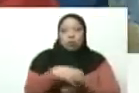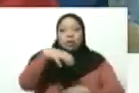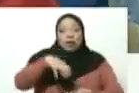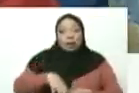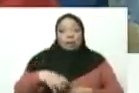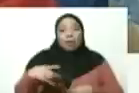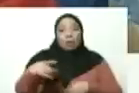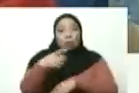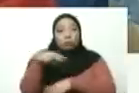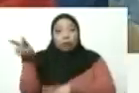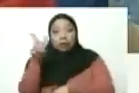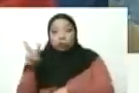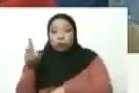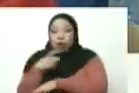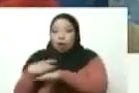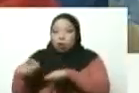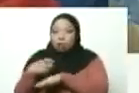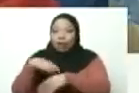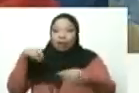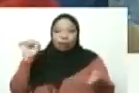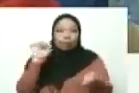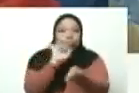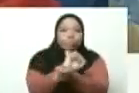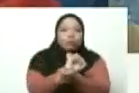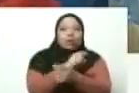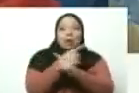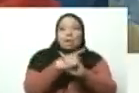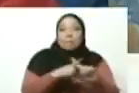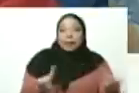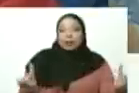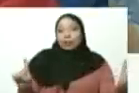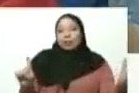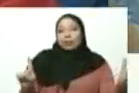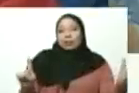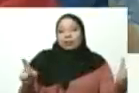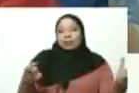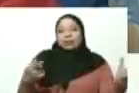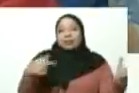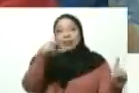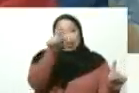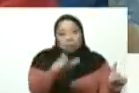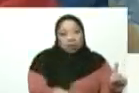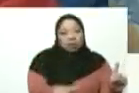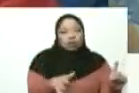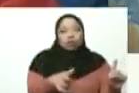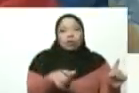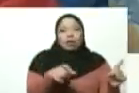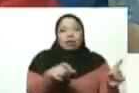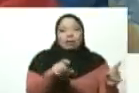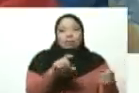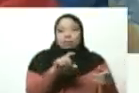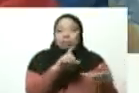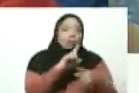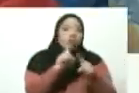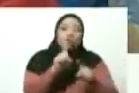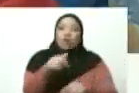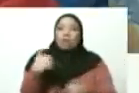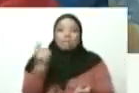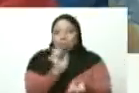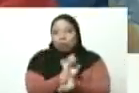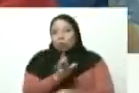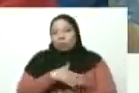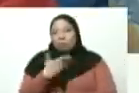sujeto escalar a peu garcía se le quitó la solicitud de extradición para que para que no fuese